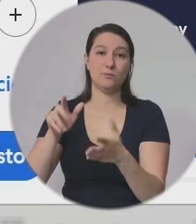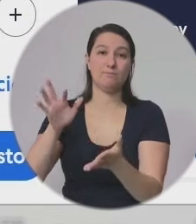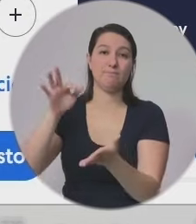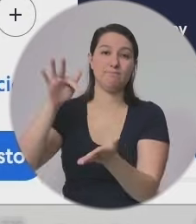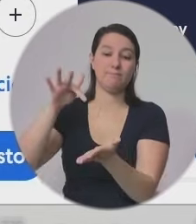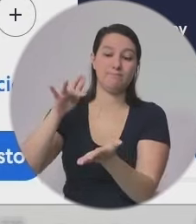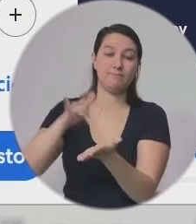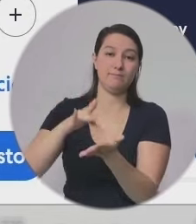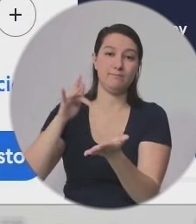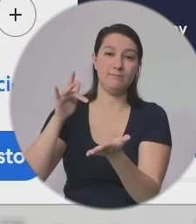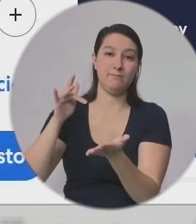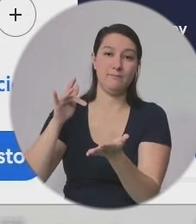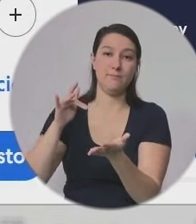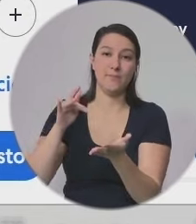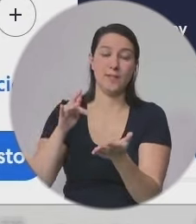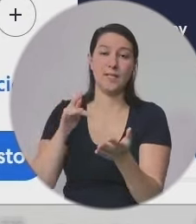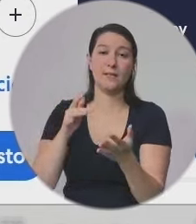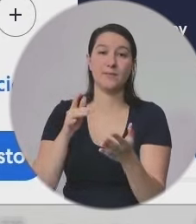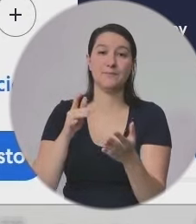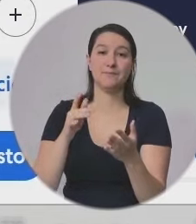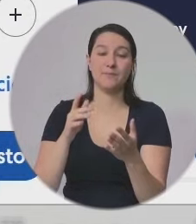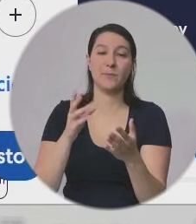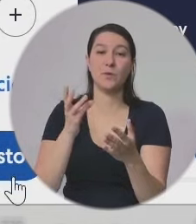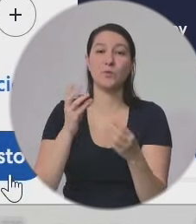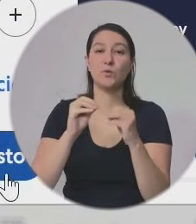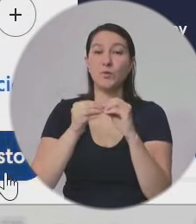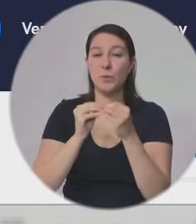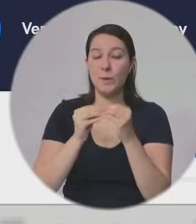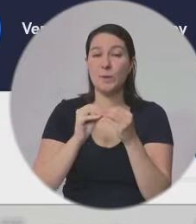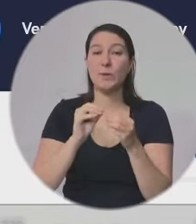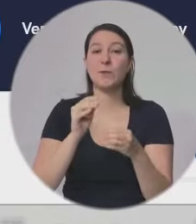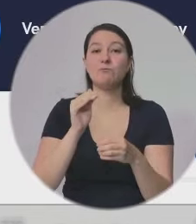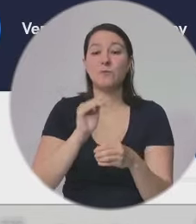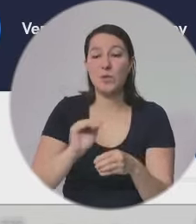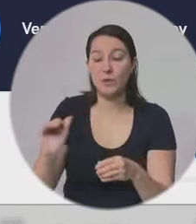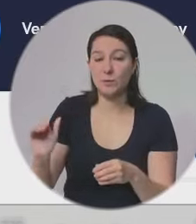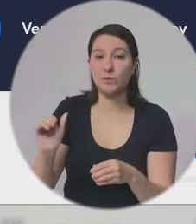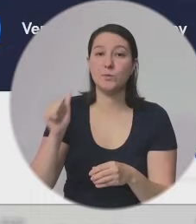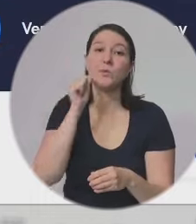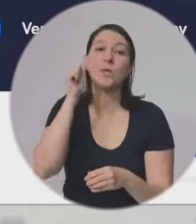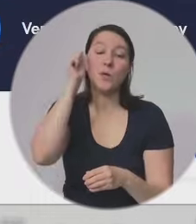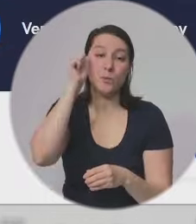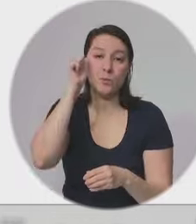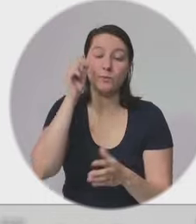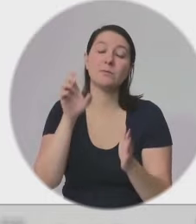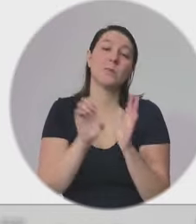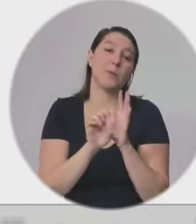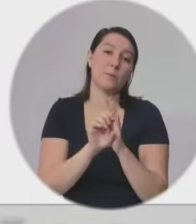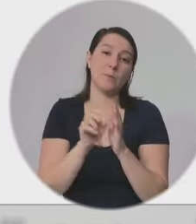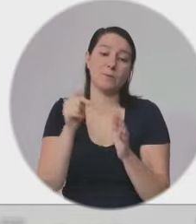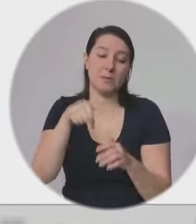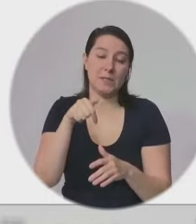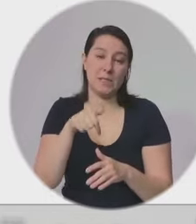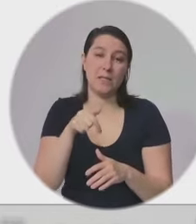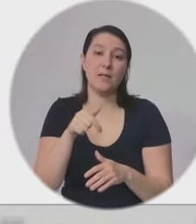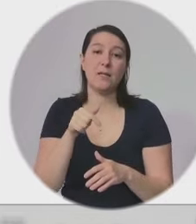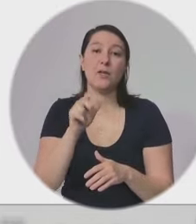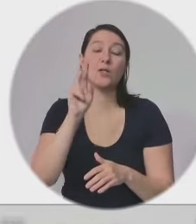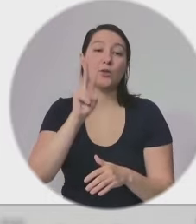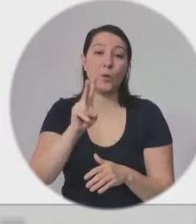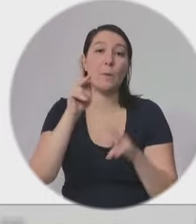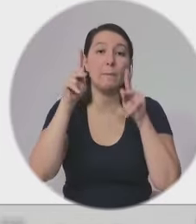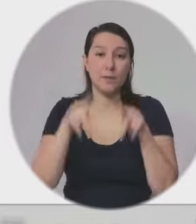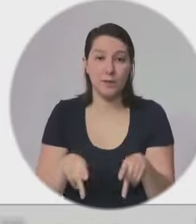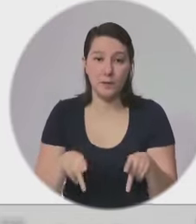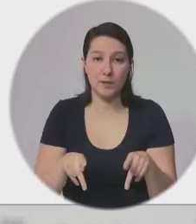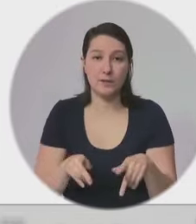cantidad de adultos o niños que van por la habitación en este caso vamos a poner que son dos personas y a la hora de Buscar entonces van